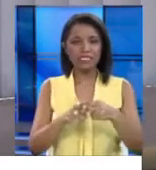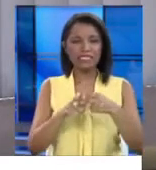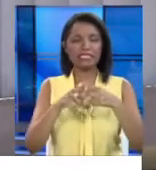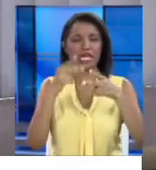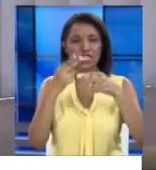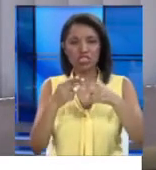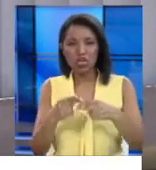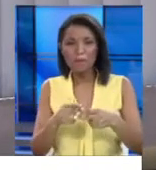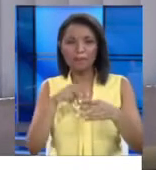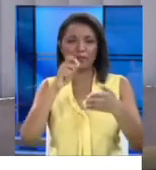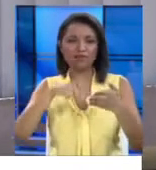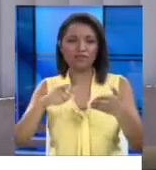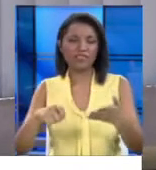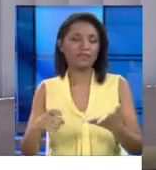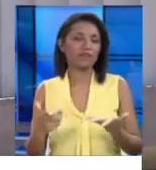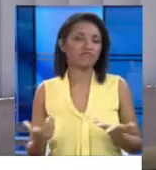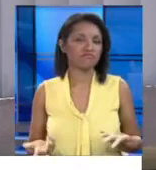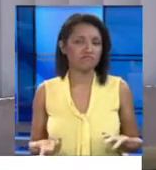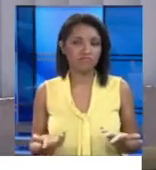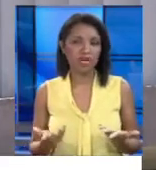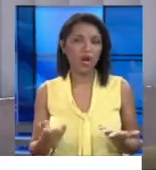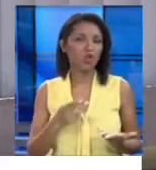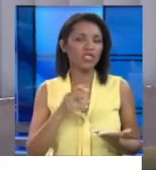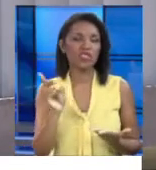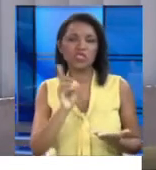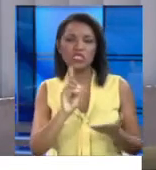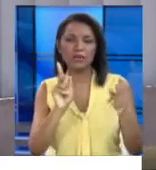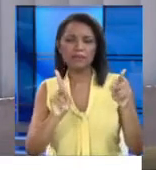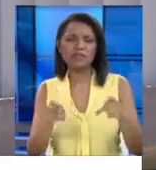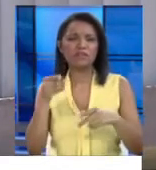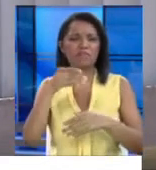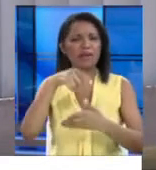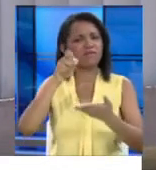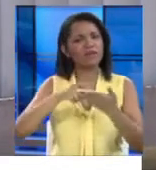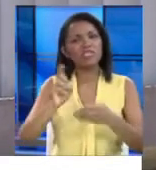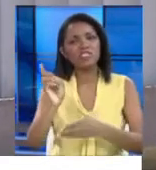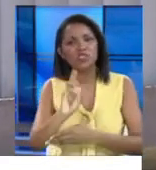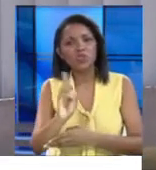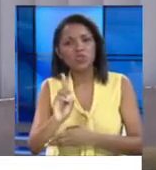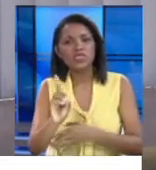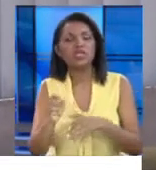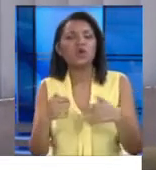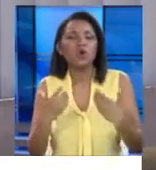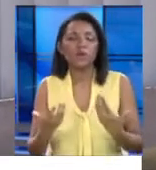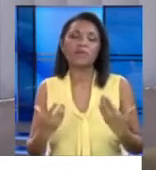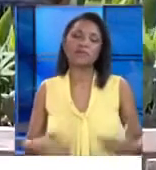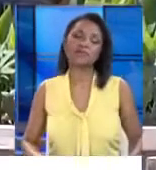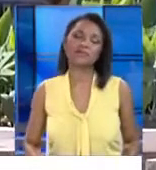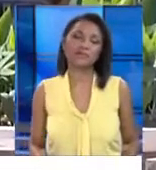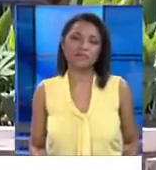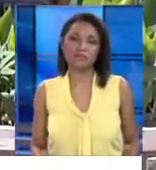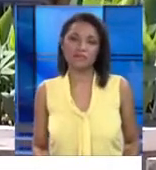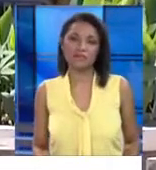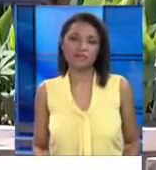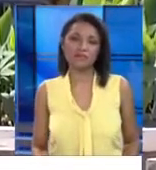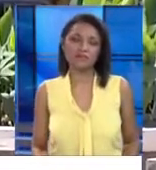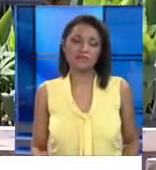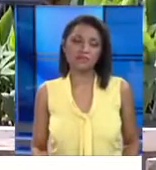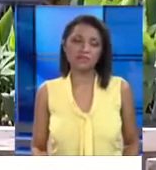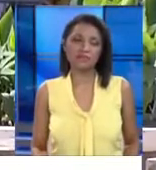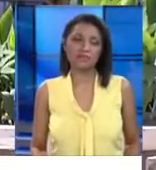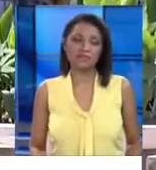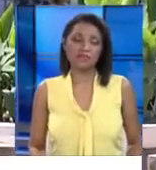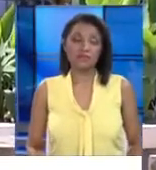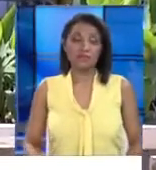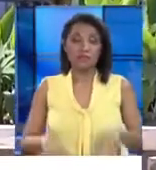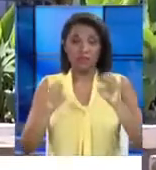de la capacitación, si se hace, ¿dónde las personas pueden ir a firmar, los que están interesados en que se revoque el mandato al alcalde Fábrega? Bueno,